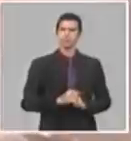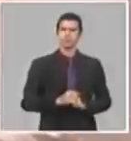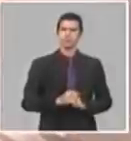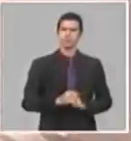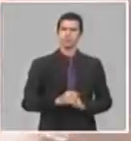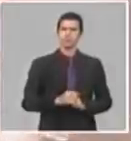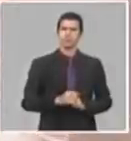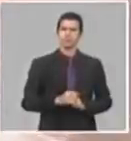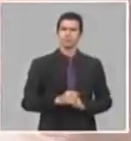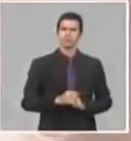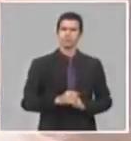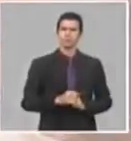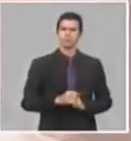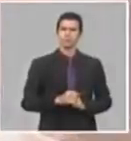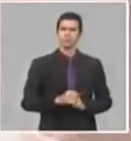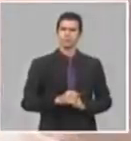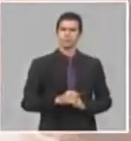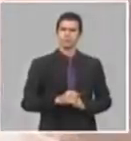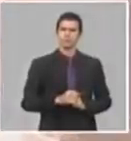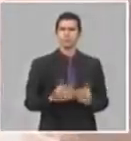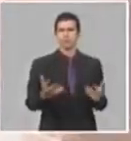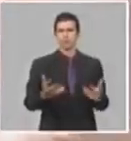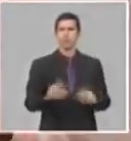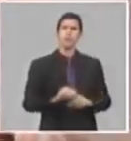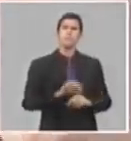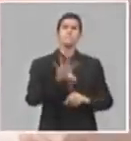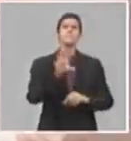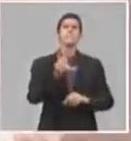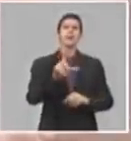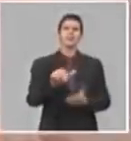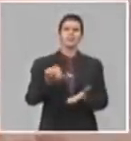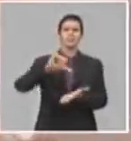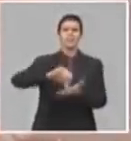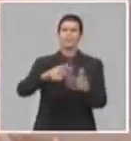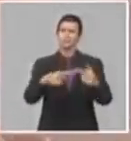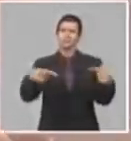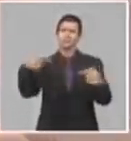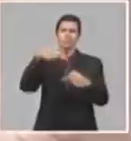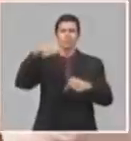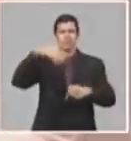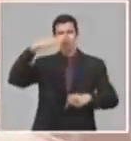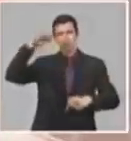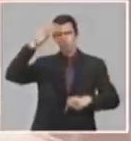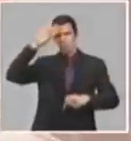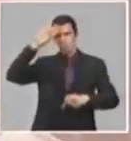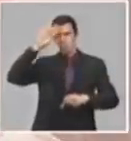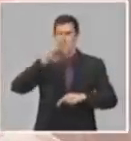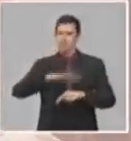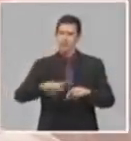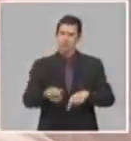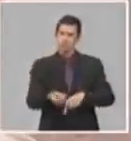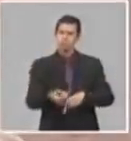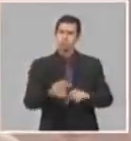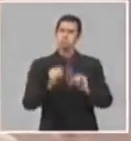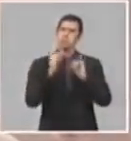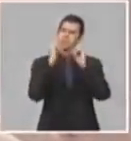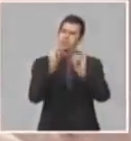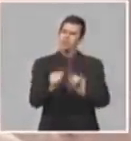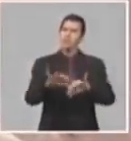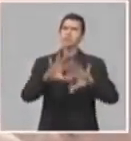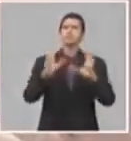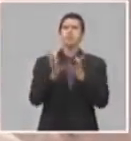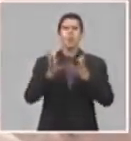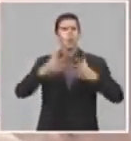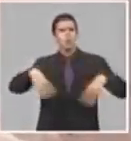Y oportunamente el Banco Central informará cuando estarán creadas todas las condiciones, aquí está la ministra presidenta